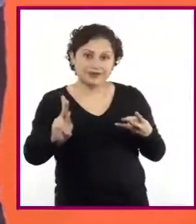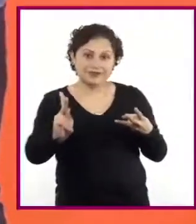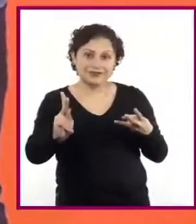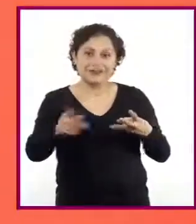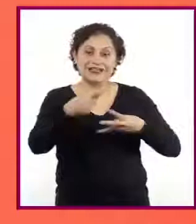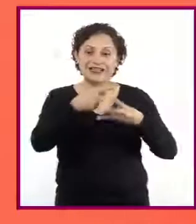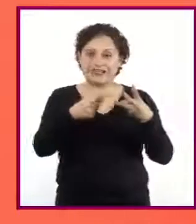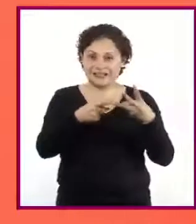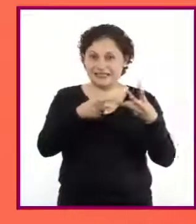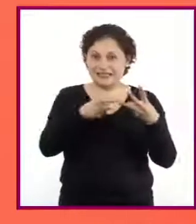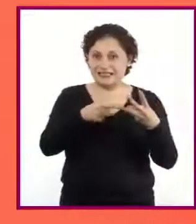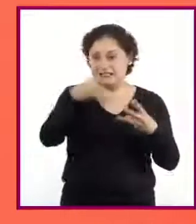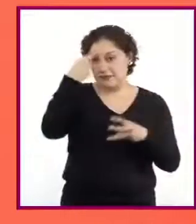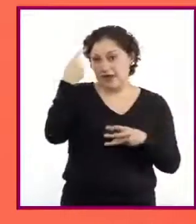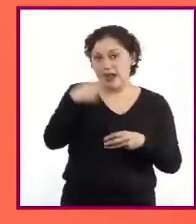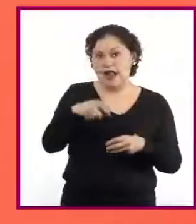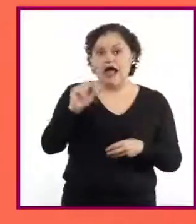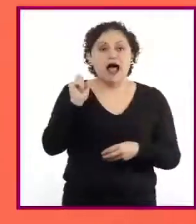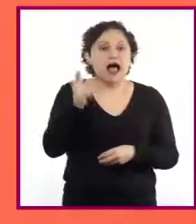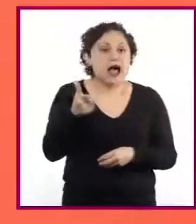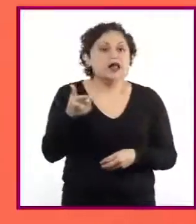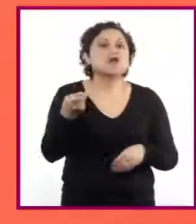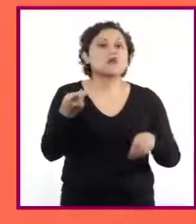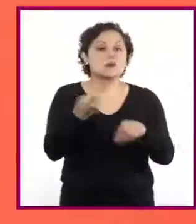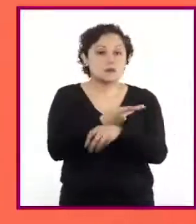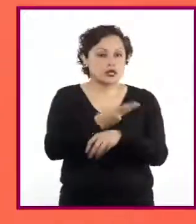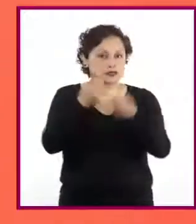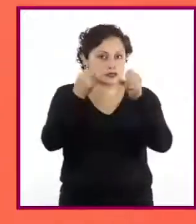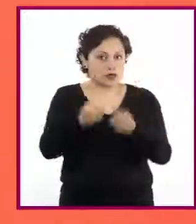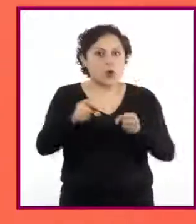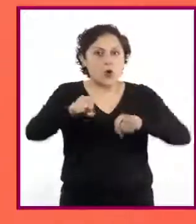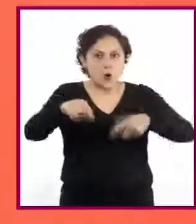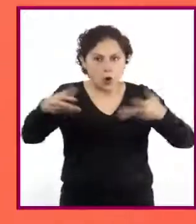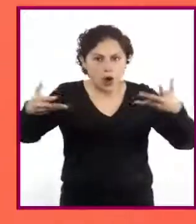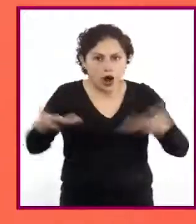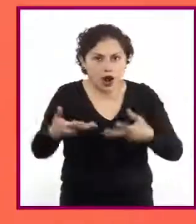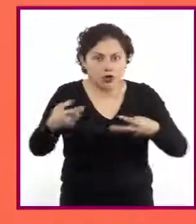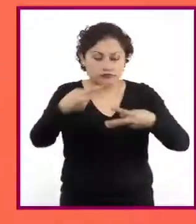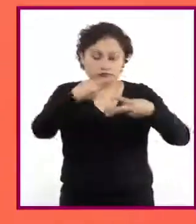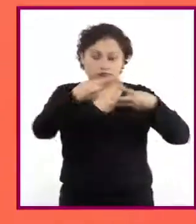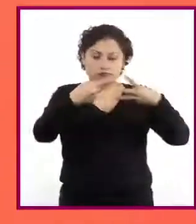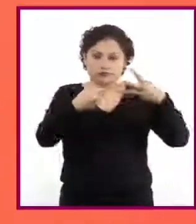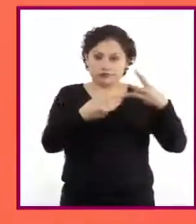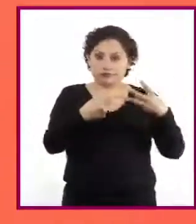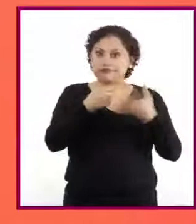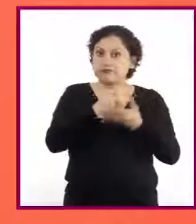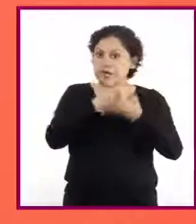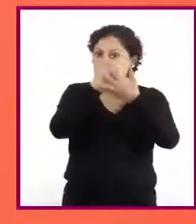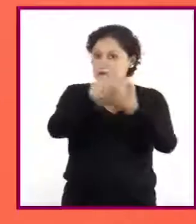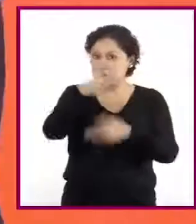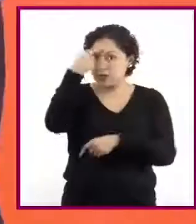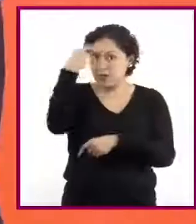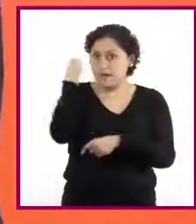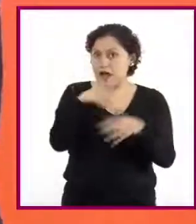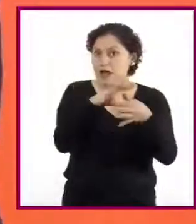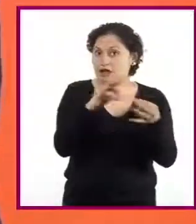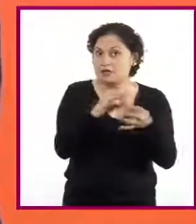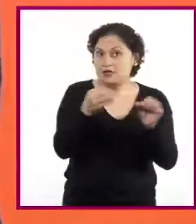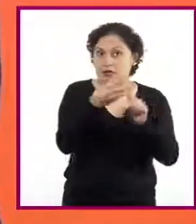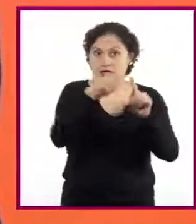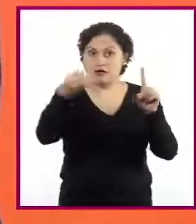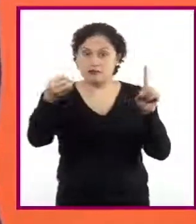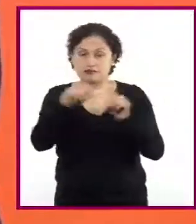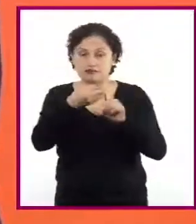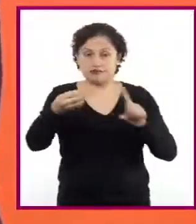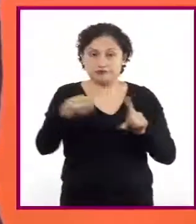haga. Es importante que los tomen en cuenta, pues sirven para argumentar las posturas en un ensayo. Para tener